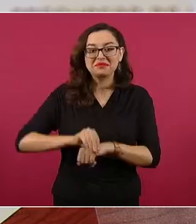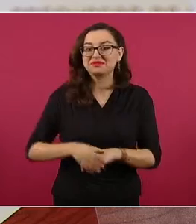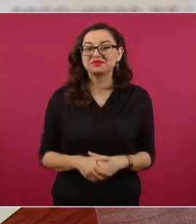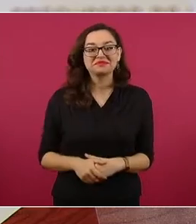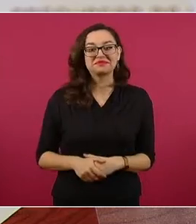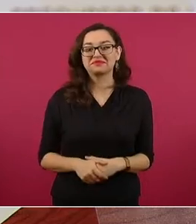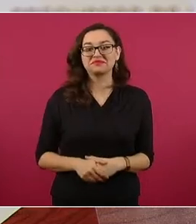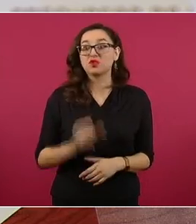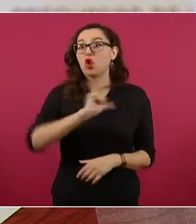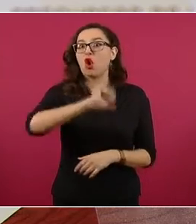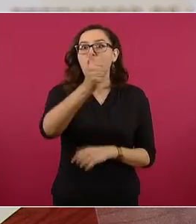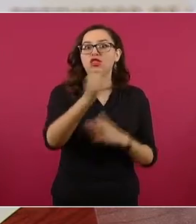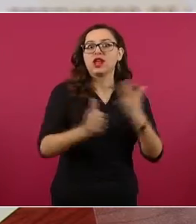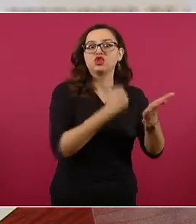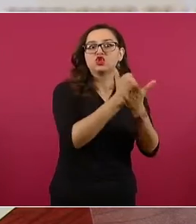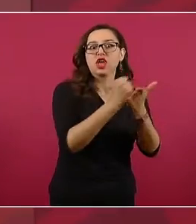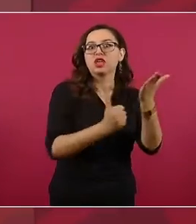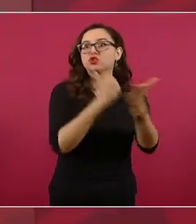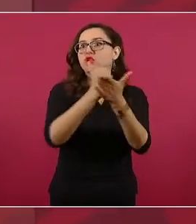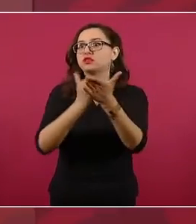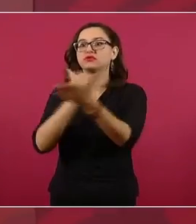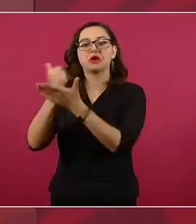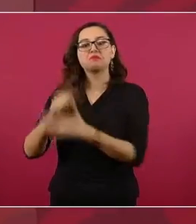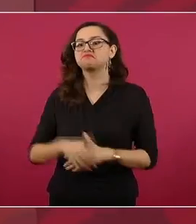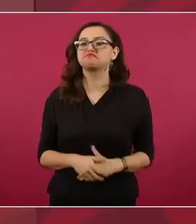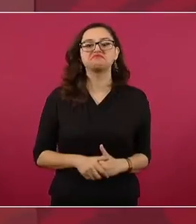solo donde no están